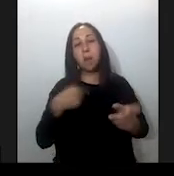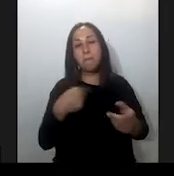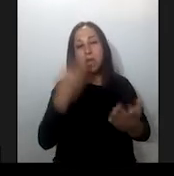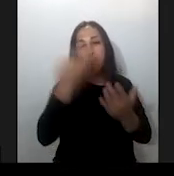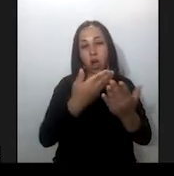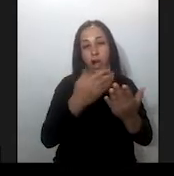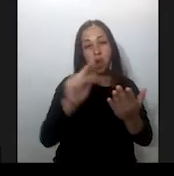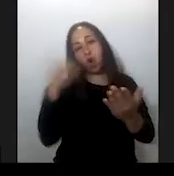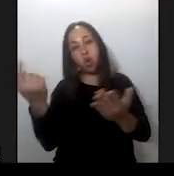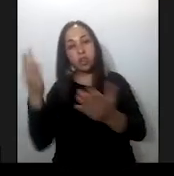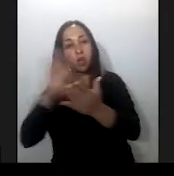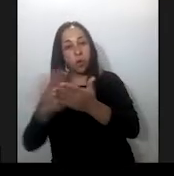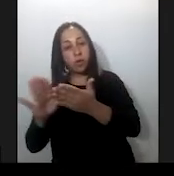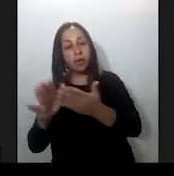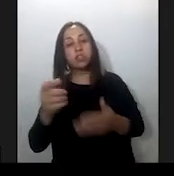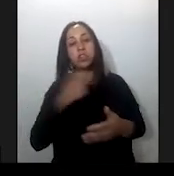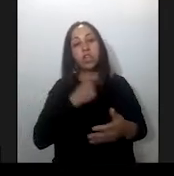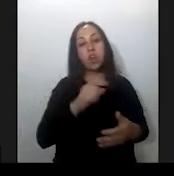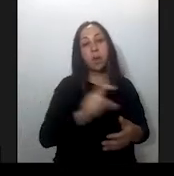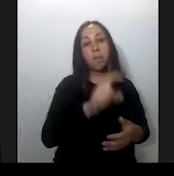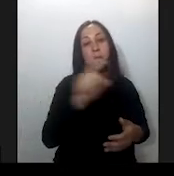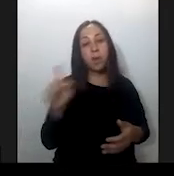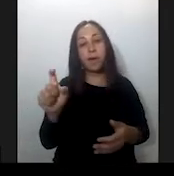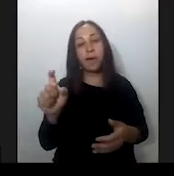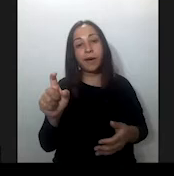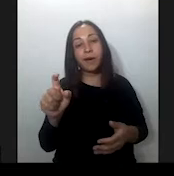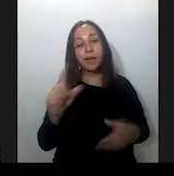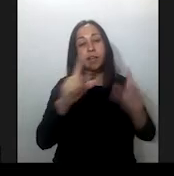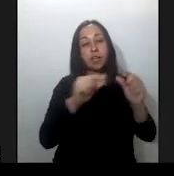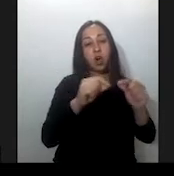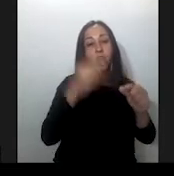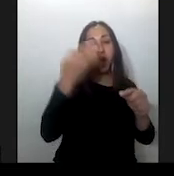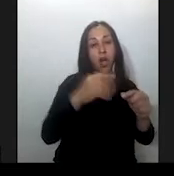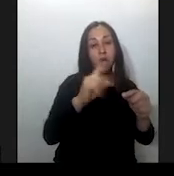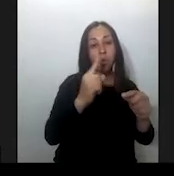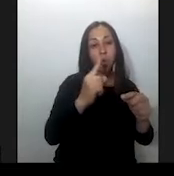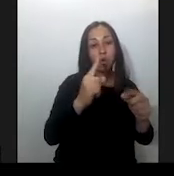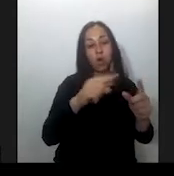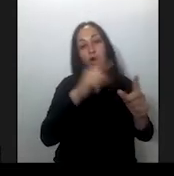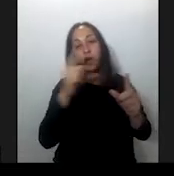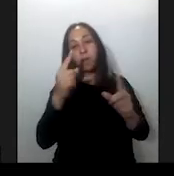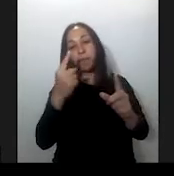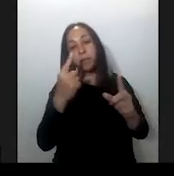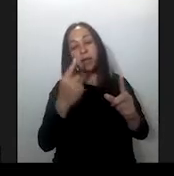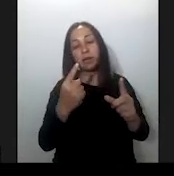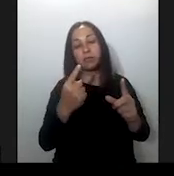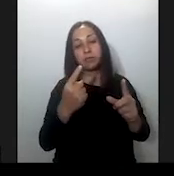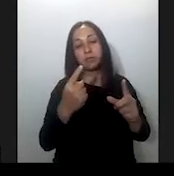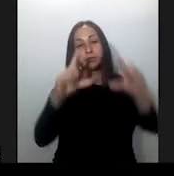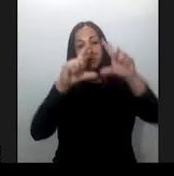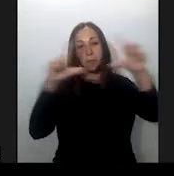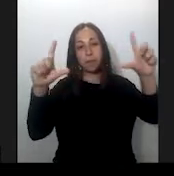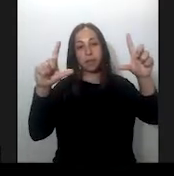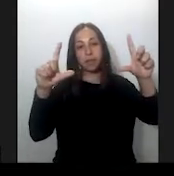yo estoy posicionada. Si me quiero mover, puedo mover la hoja número 1 a la primera parte, como para que me